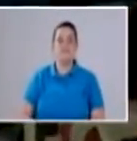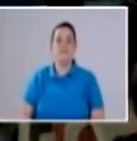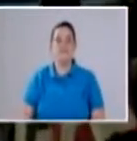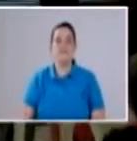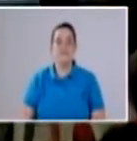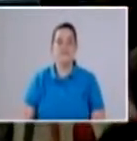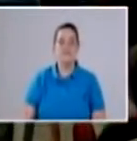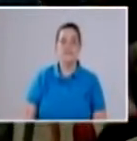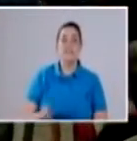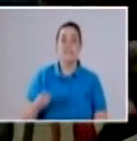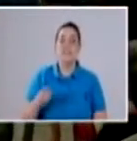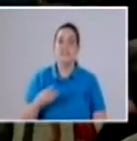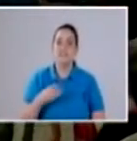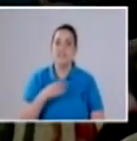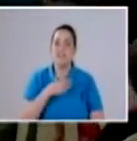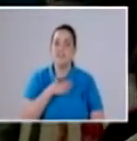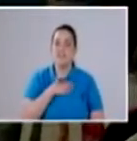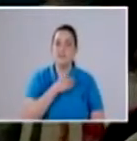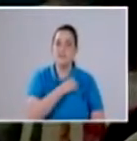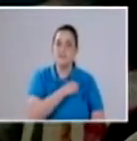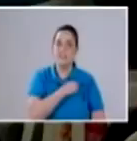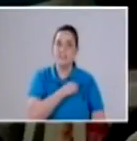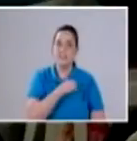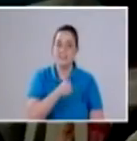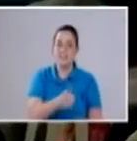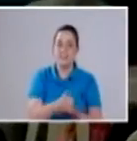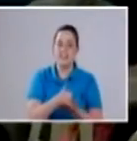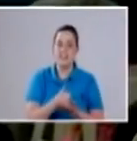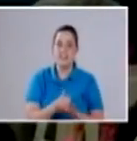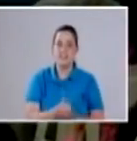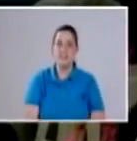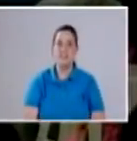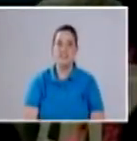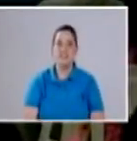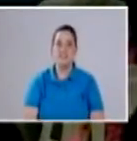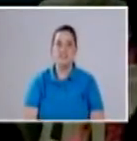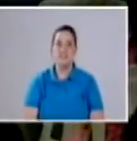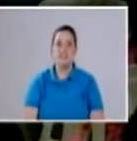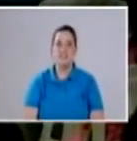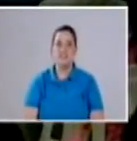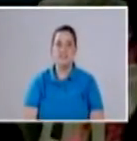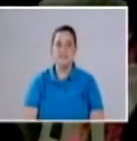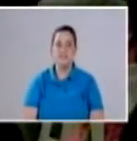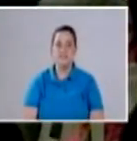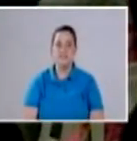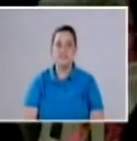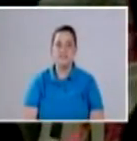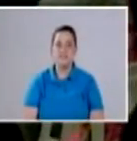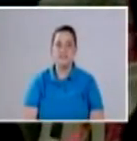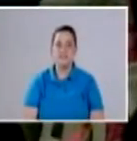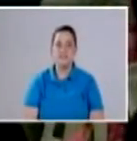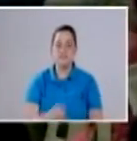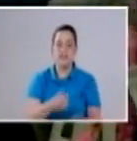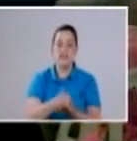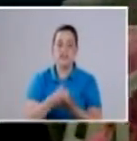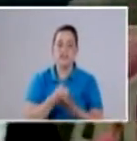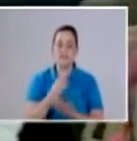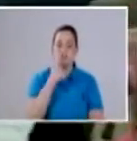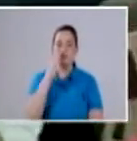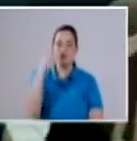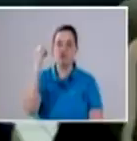¿Quién me quiere ayudar? No enredarse. Amén. ¿Quién? Por favor, écheme una manita, hermano.